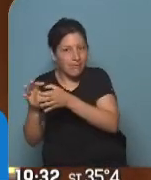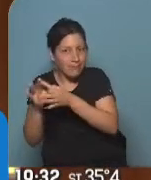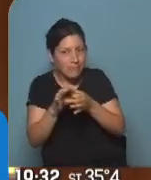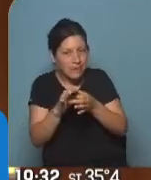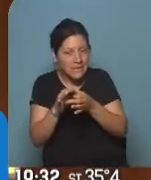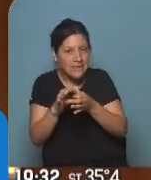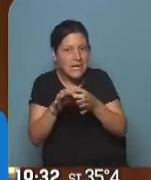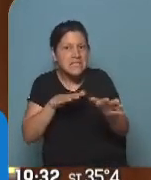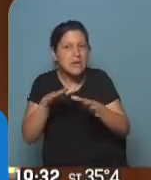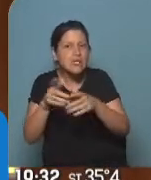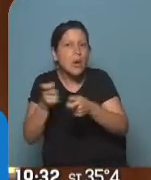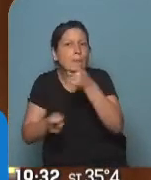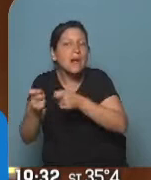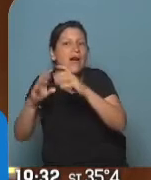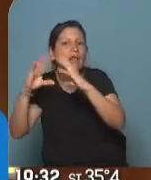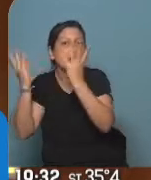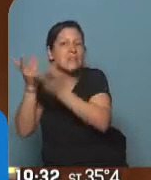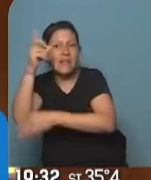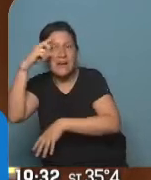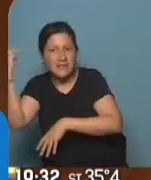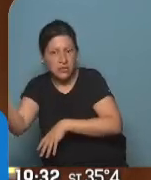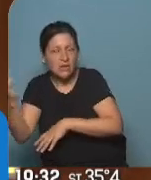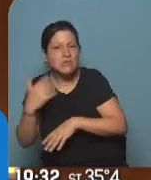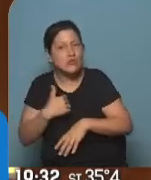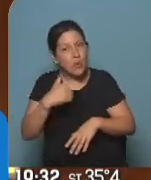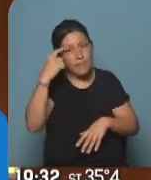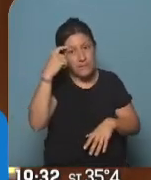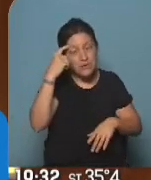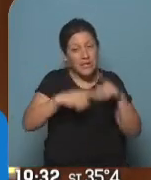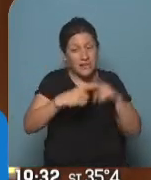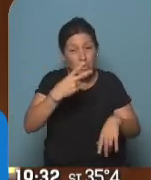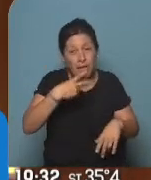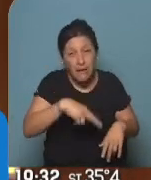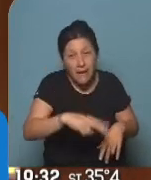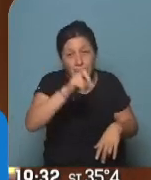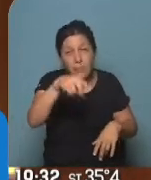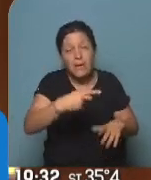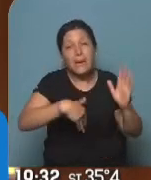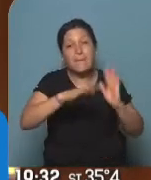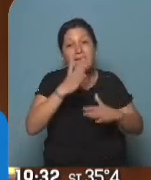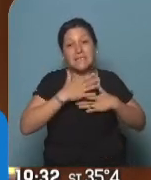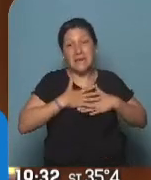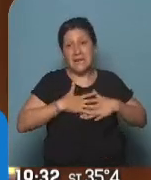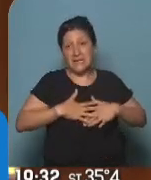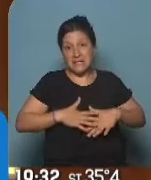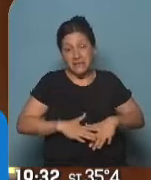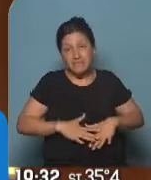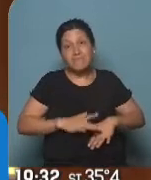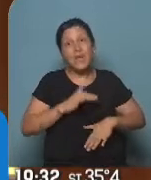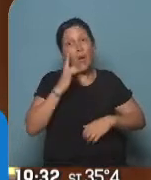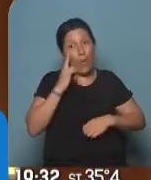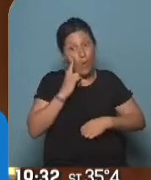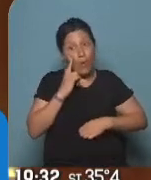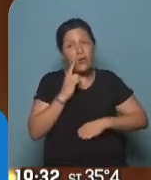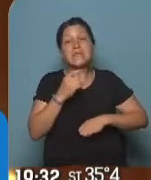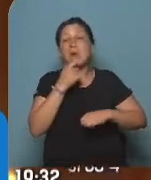externo, la situación se vaya descomprimiendo en el mercado cambiario, veremos cuánto cuesta eso en términos de tasa, es decir, si la tasa tiene que